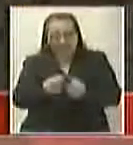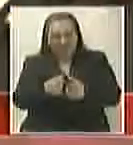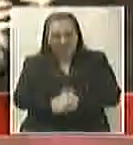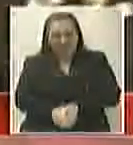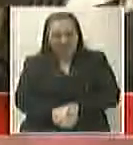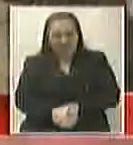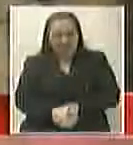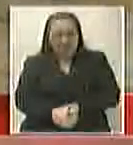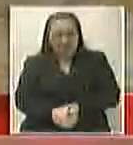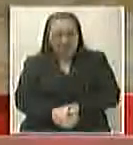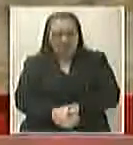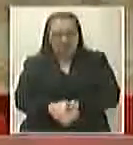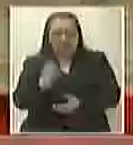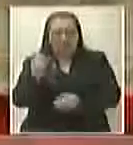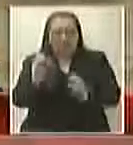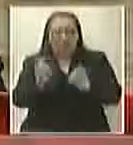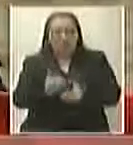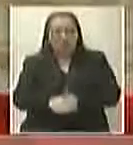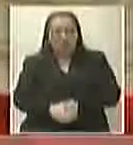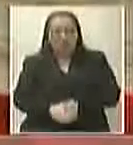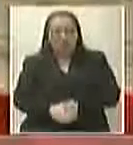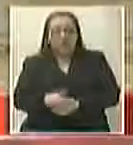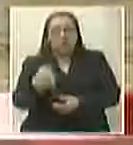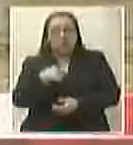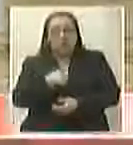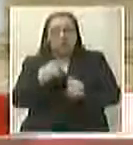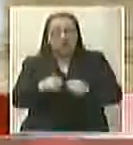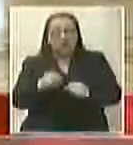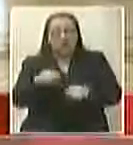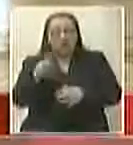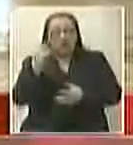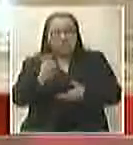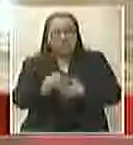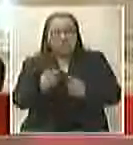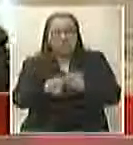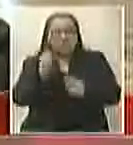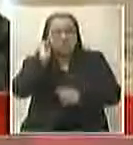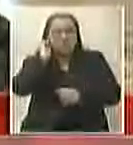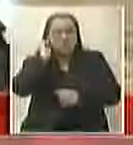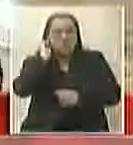por las declaraciones brindadas al canal del Congreso de la República, y nosotros seguiremos acá esperando a más congresistas en el Hall de los Pasos Perdidos.